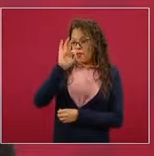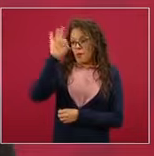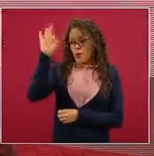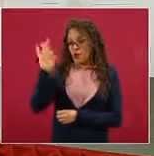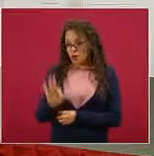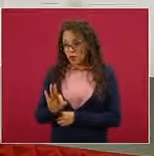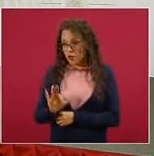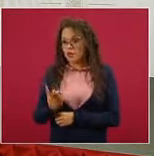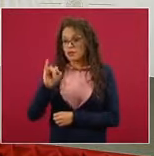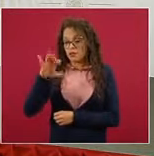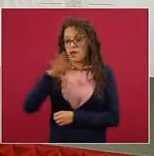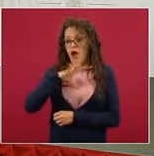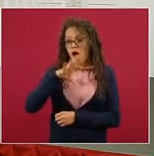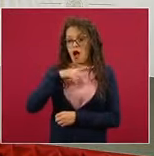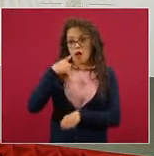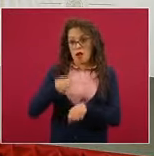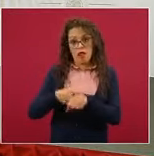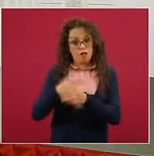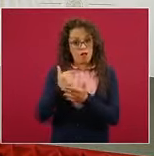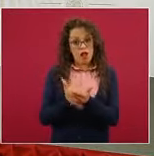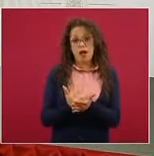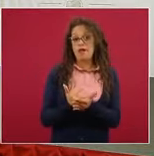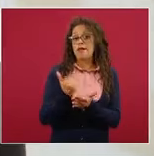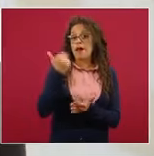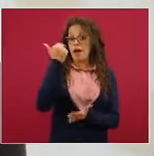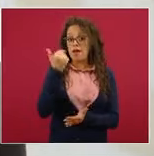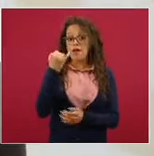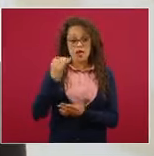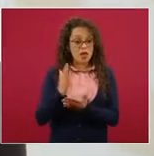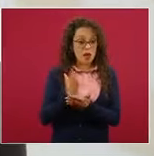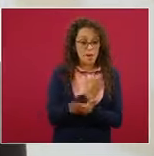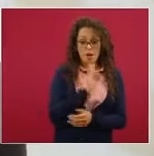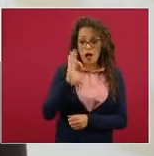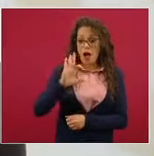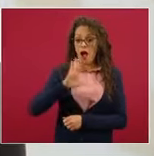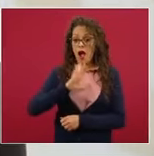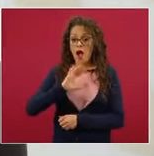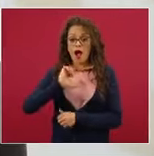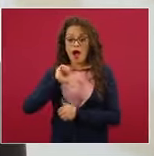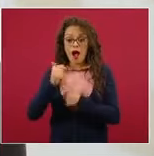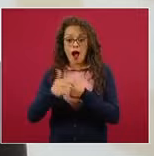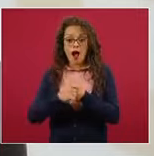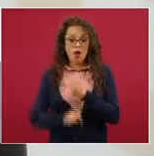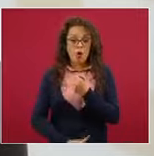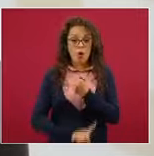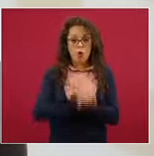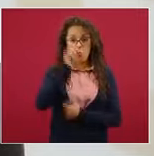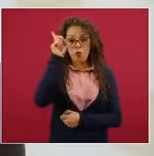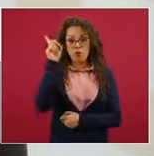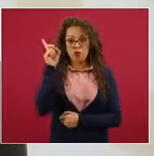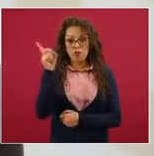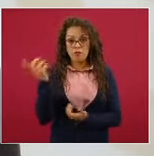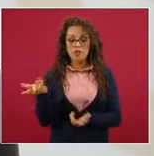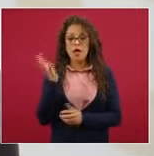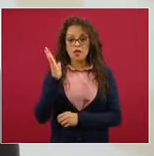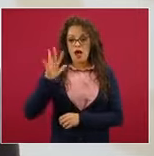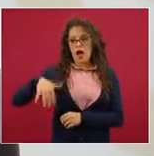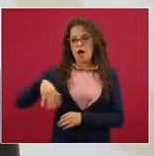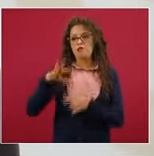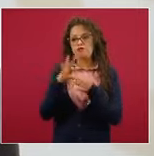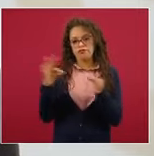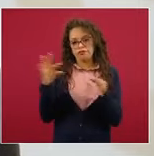enfermedad grave y que si además tenemos un factor de riesgo o una comorbilidad, de las cuales también ya las hemos